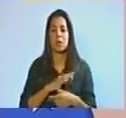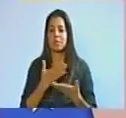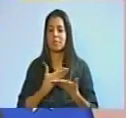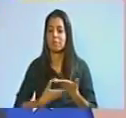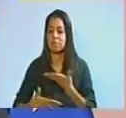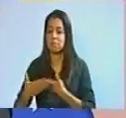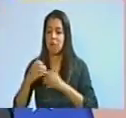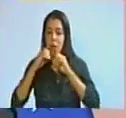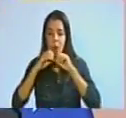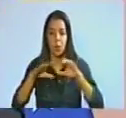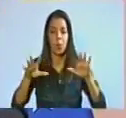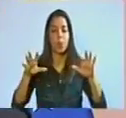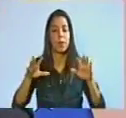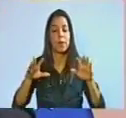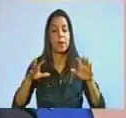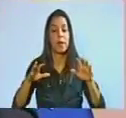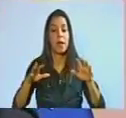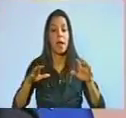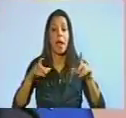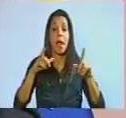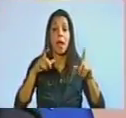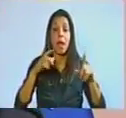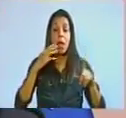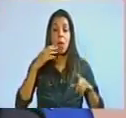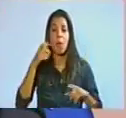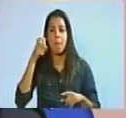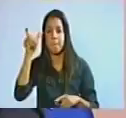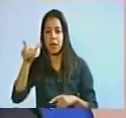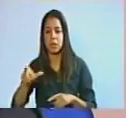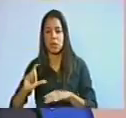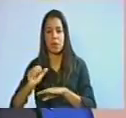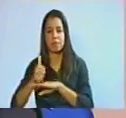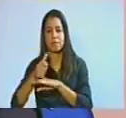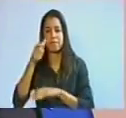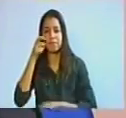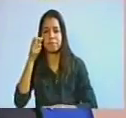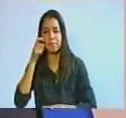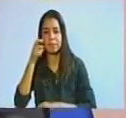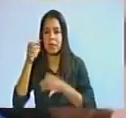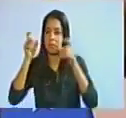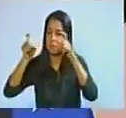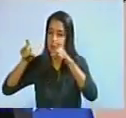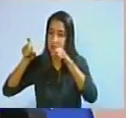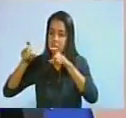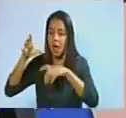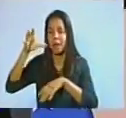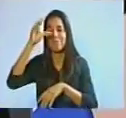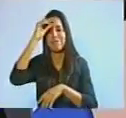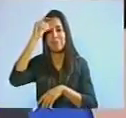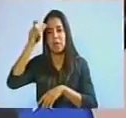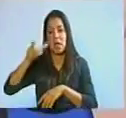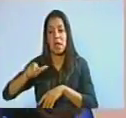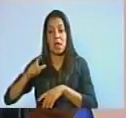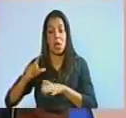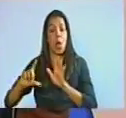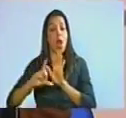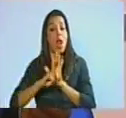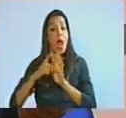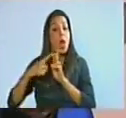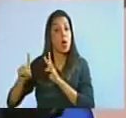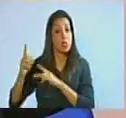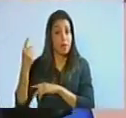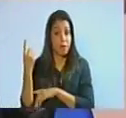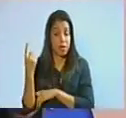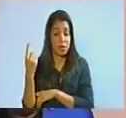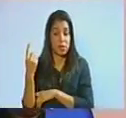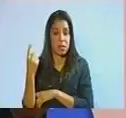y preparar bien a nuestros fiscales. Claro que los fiscales traen otra ley. De manera, los